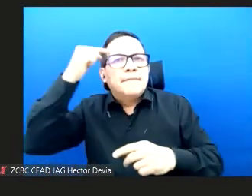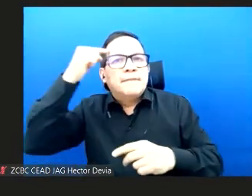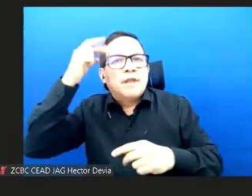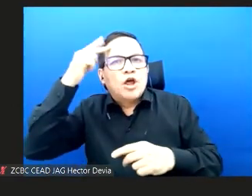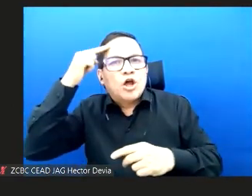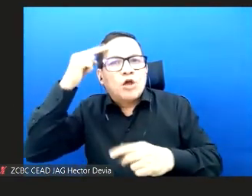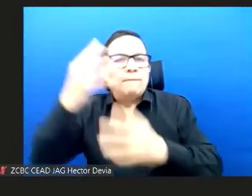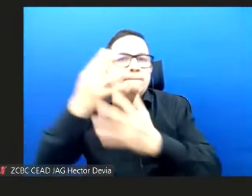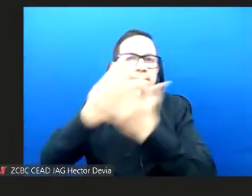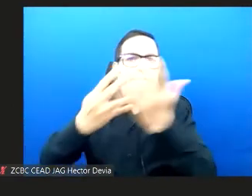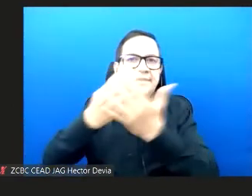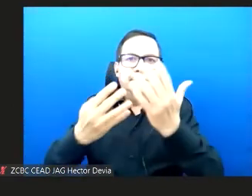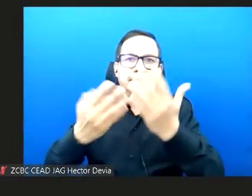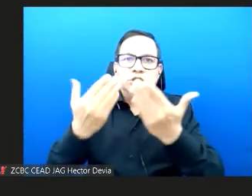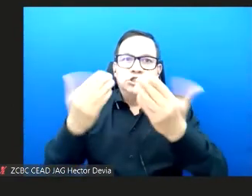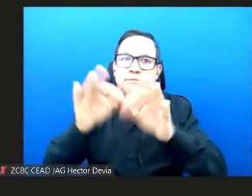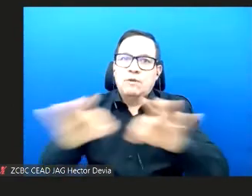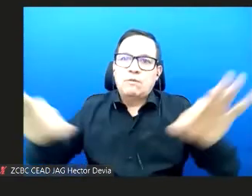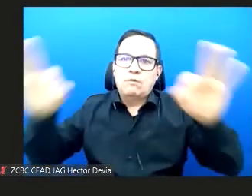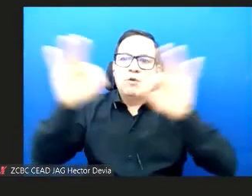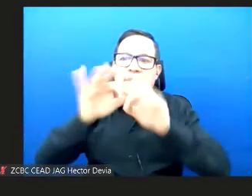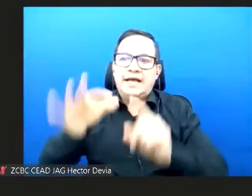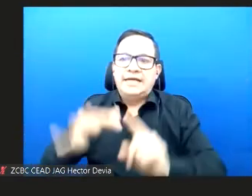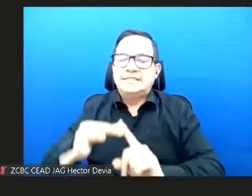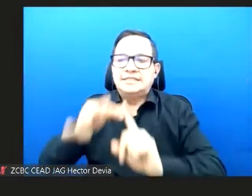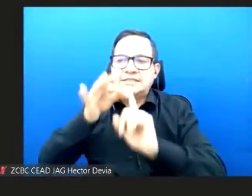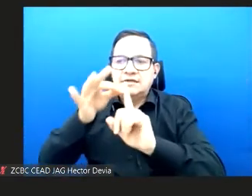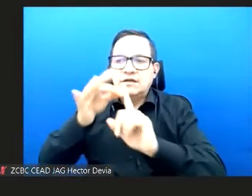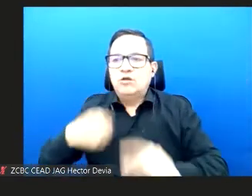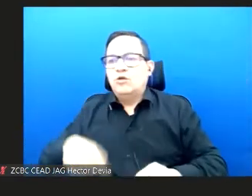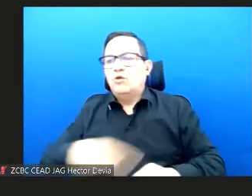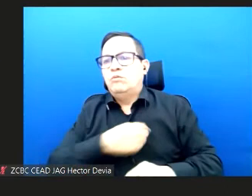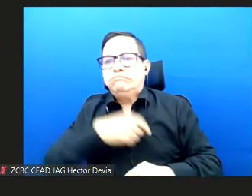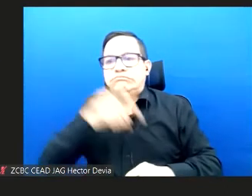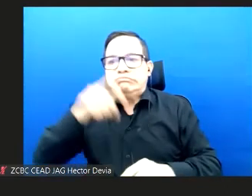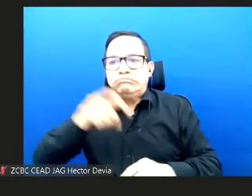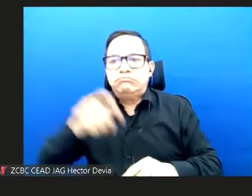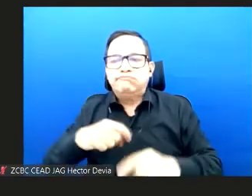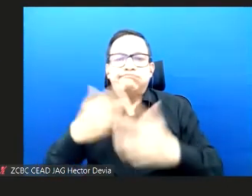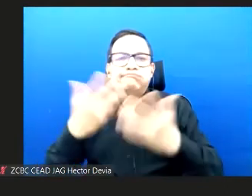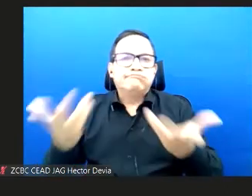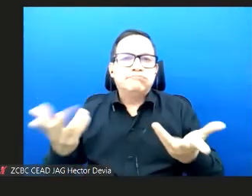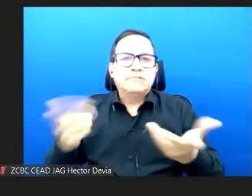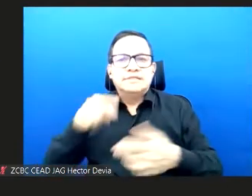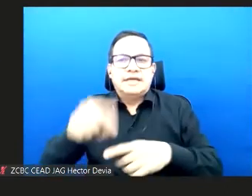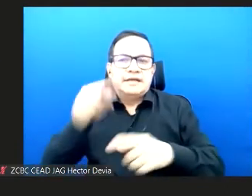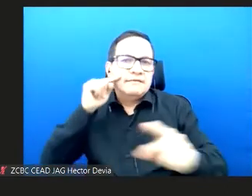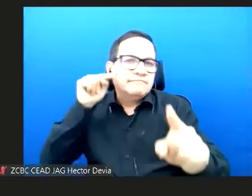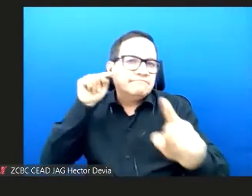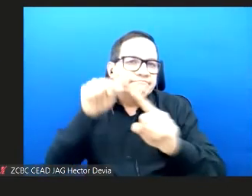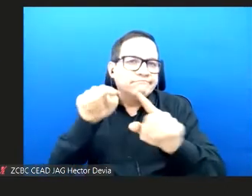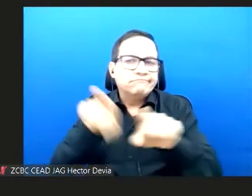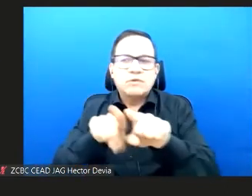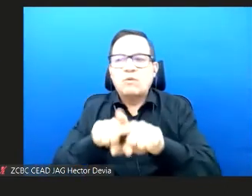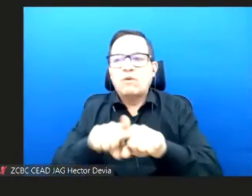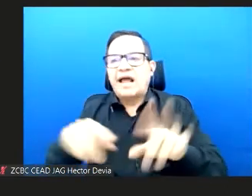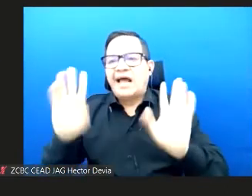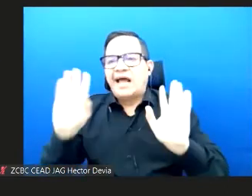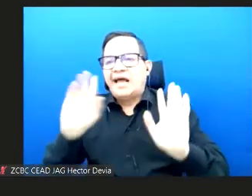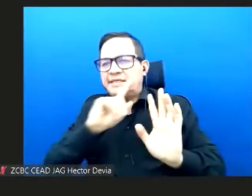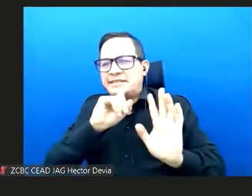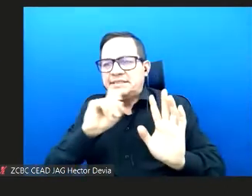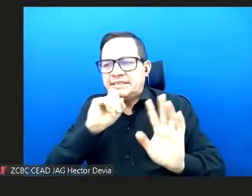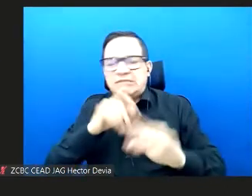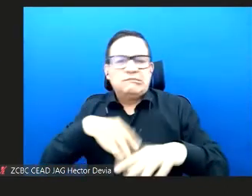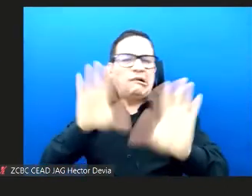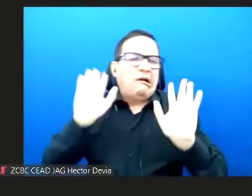matemático es fundamental para nuestras vidas. Quiero que lo miren de esa forma, no lo miren como una tarea más, un